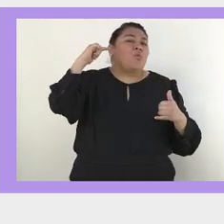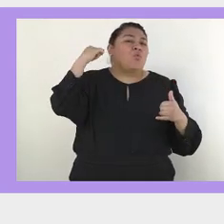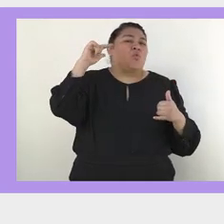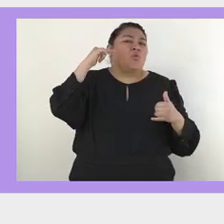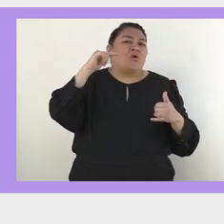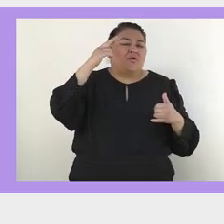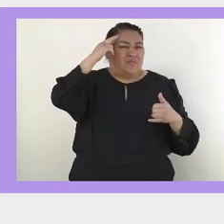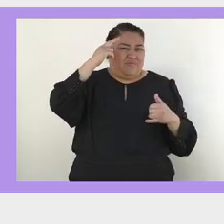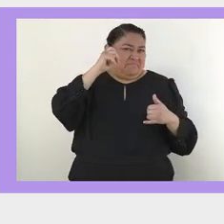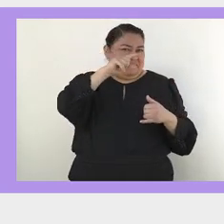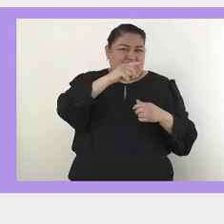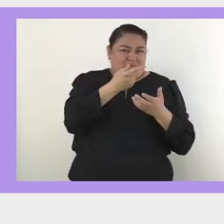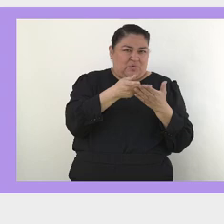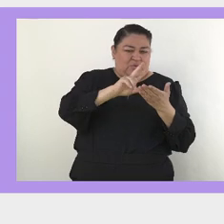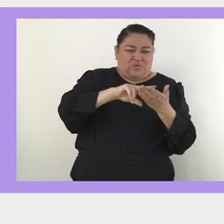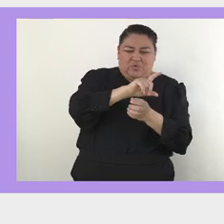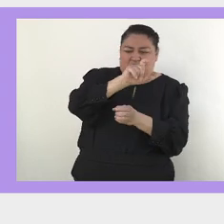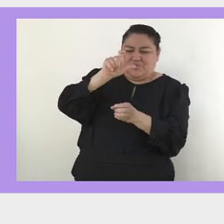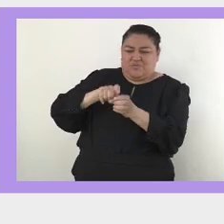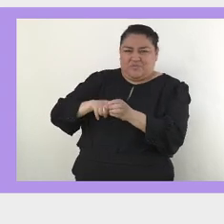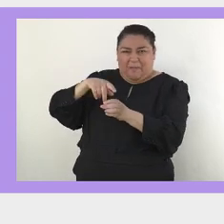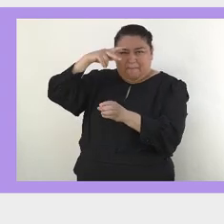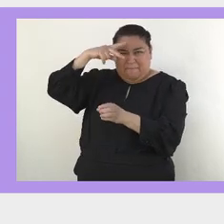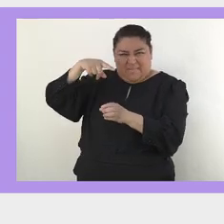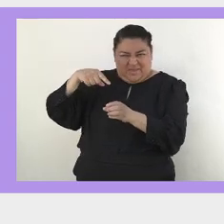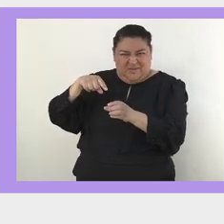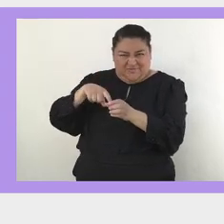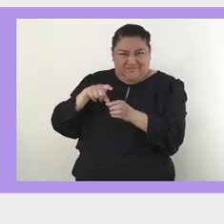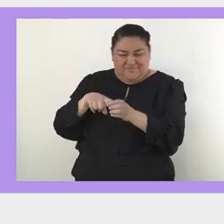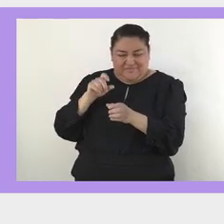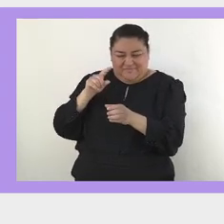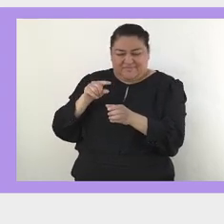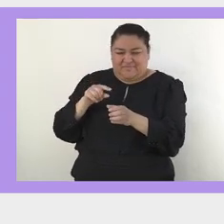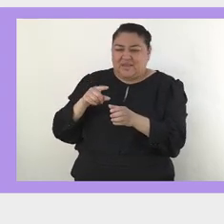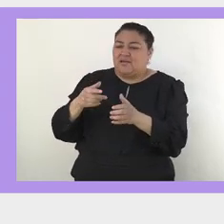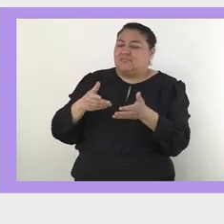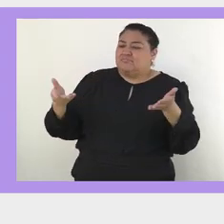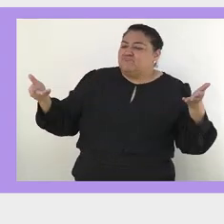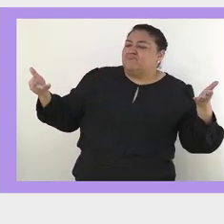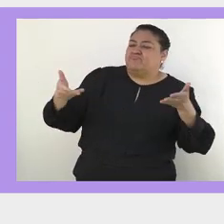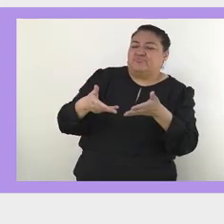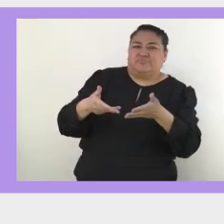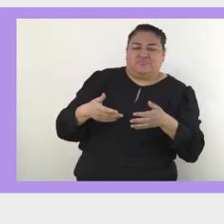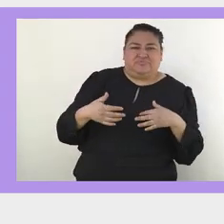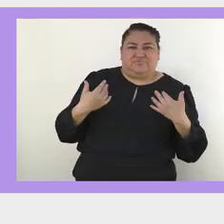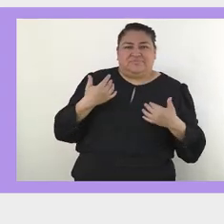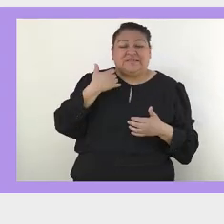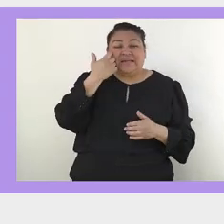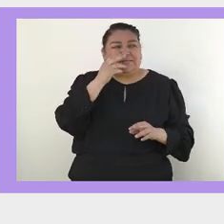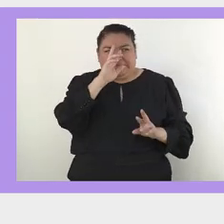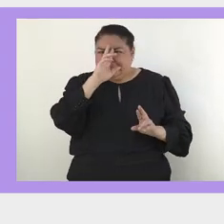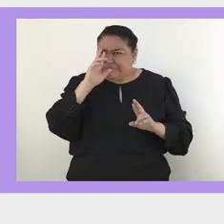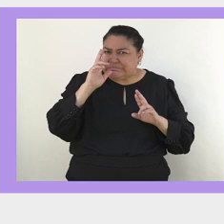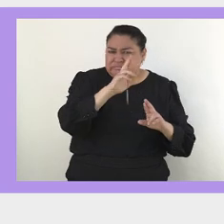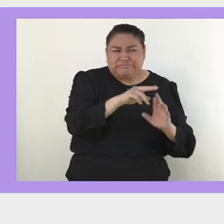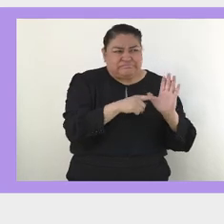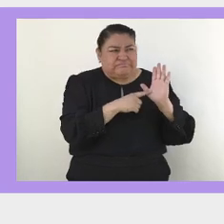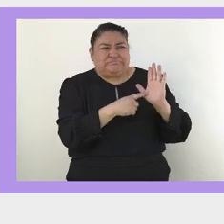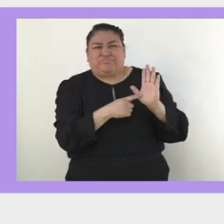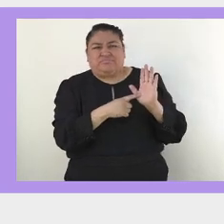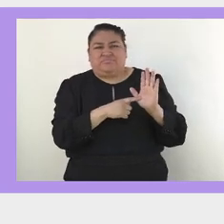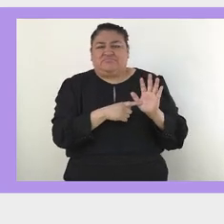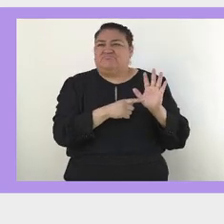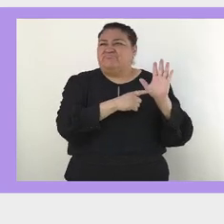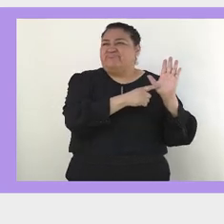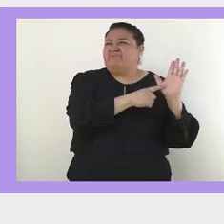llegar de selección entonces quisimos como hacer este homenaje a ella y pues son cosas que